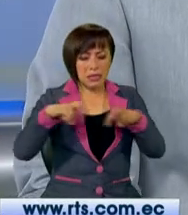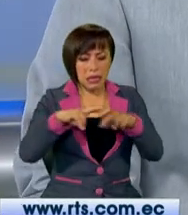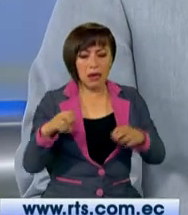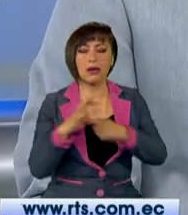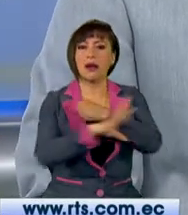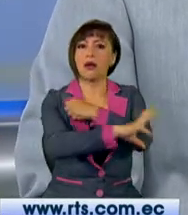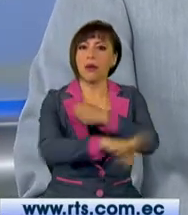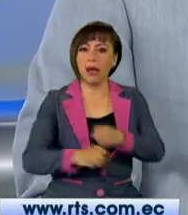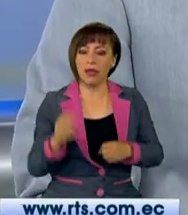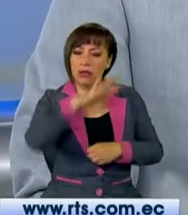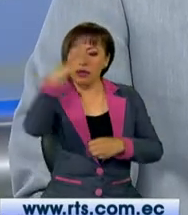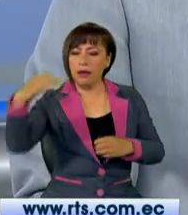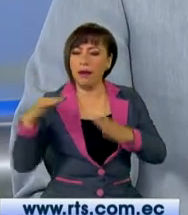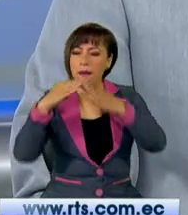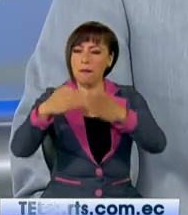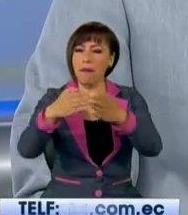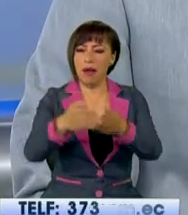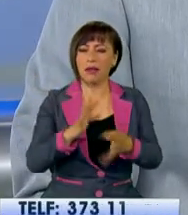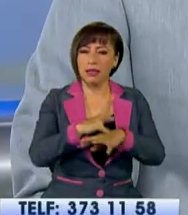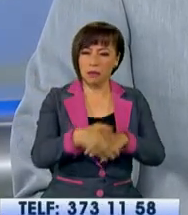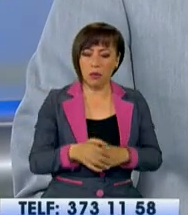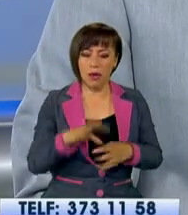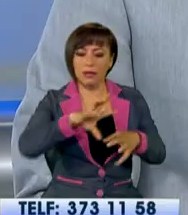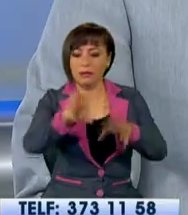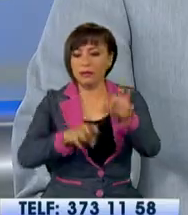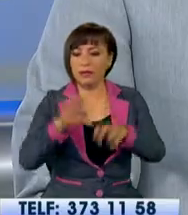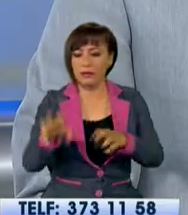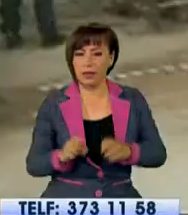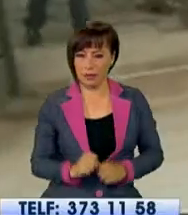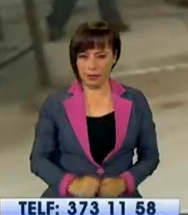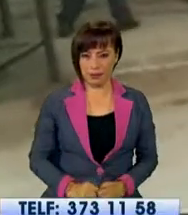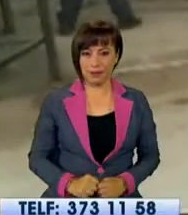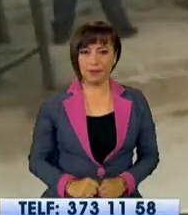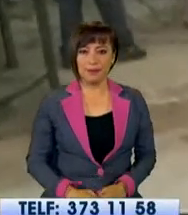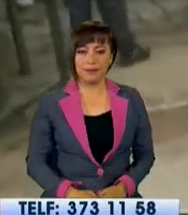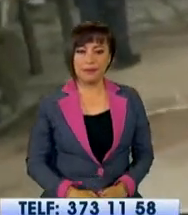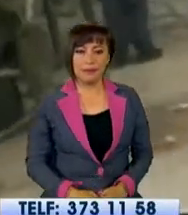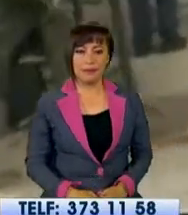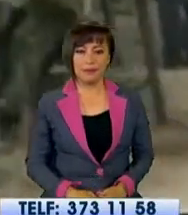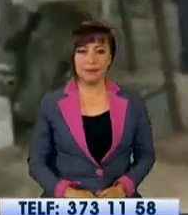las desmantelaban en el sitio y luego las comercializaban.